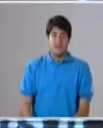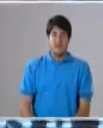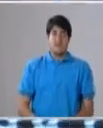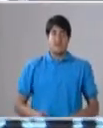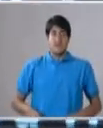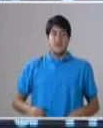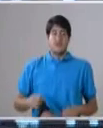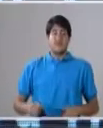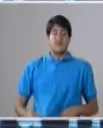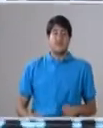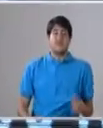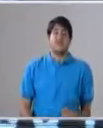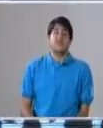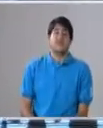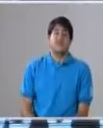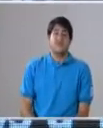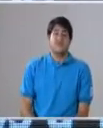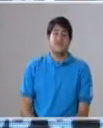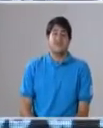era pariente de otro, mi cuate.